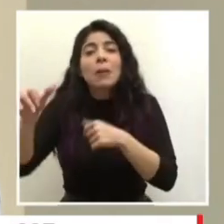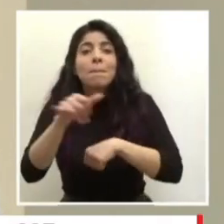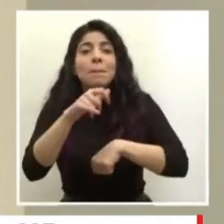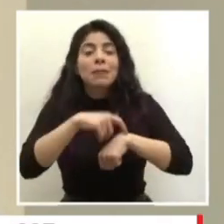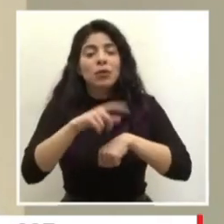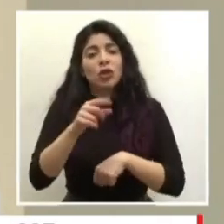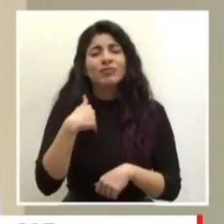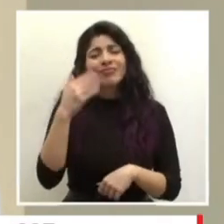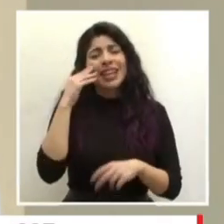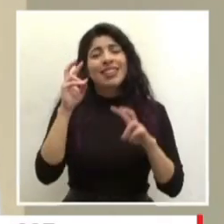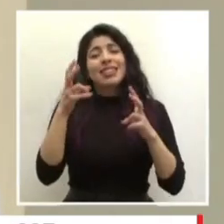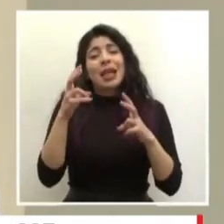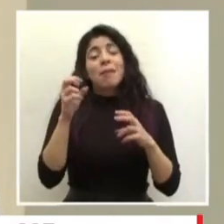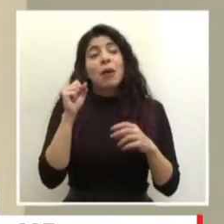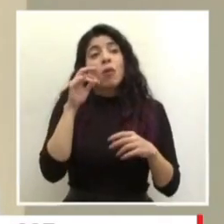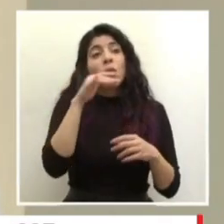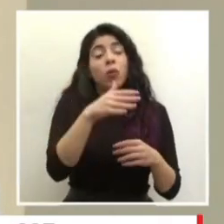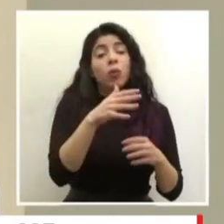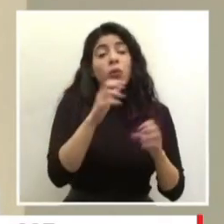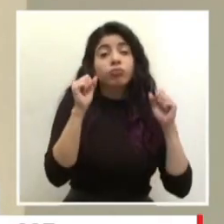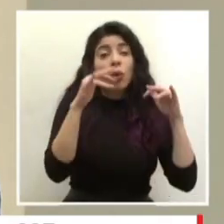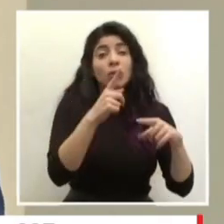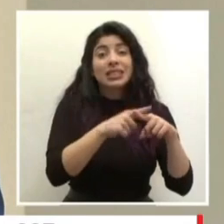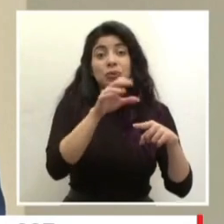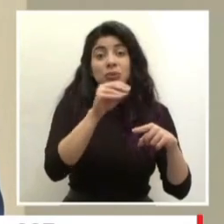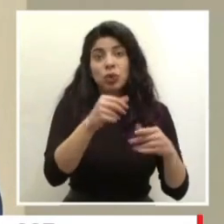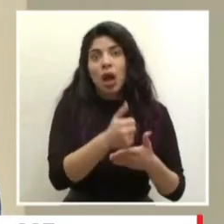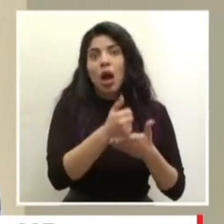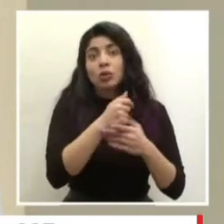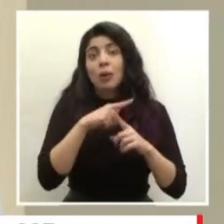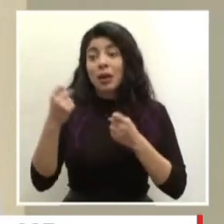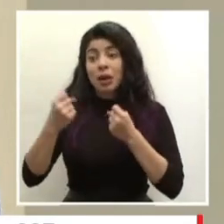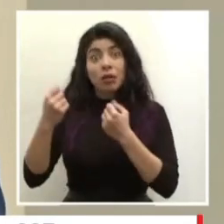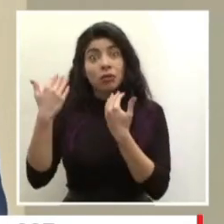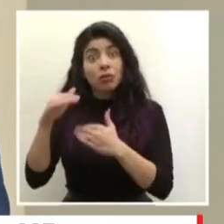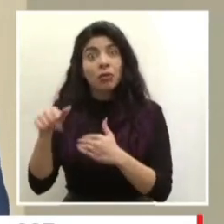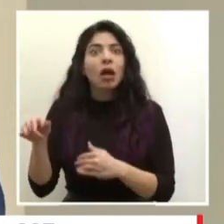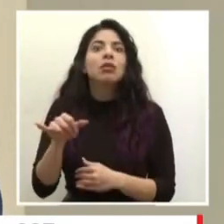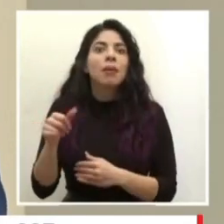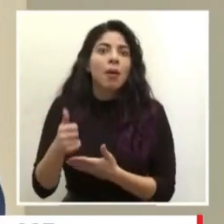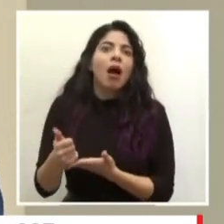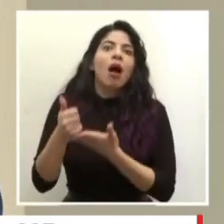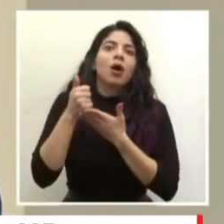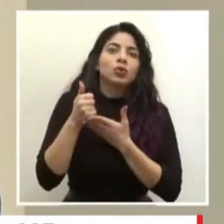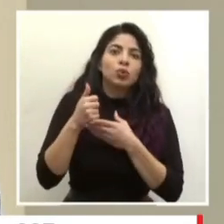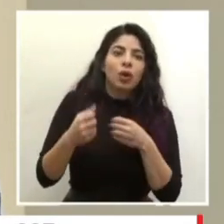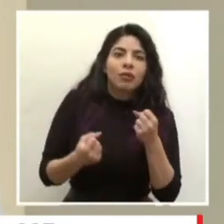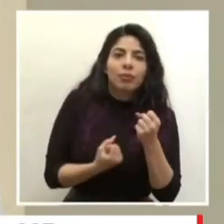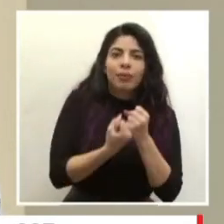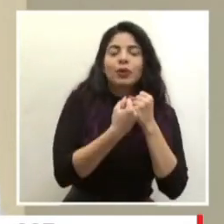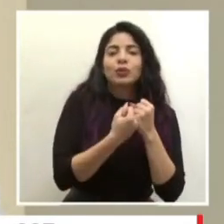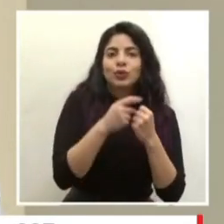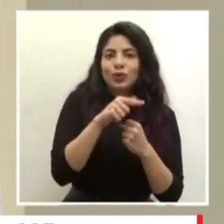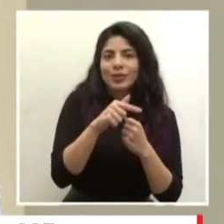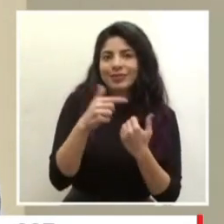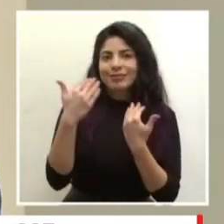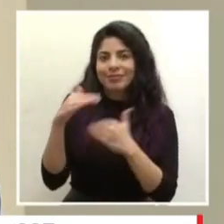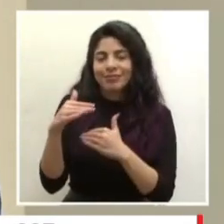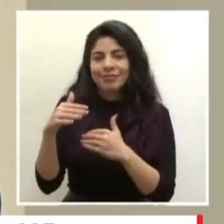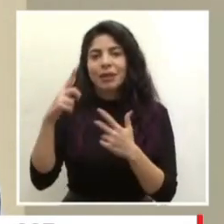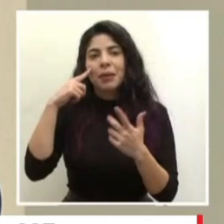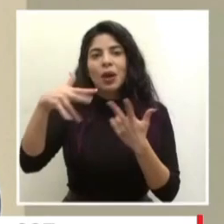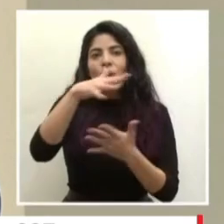sé que el asunto del aforo ayuda mucho, pero sin embargo la restricción vehicular hemos visto que también termina de redondear o complementar esa medida de la disminución